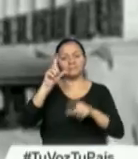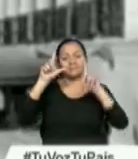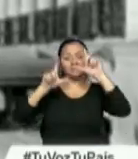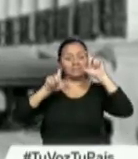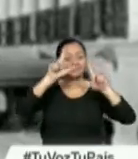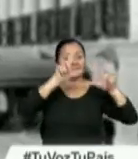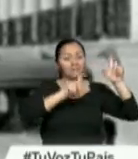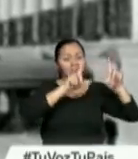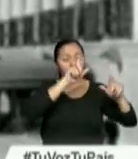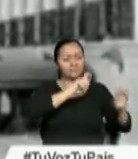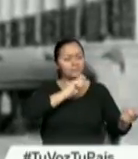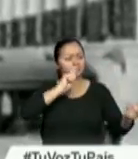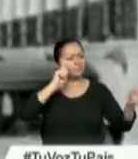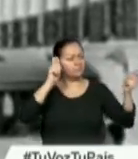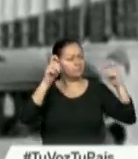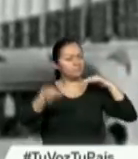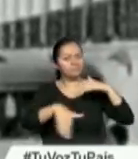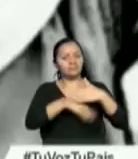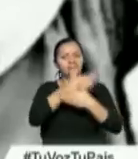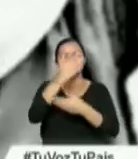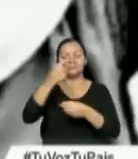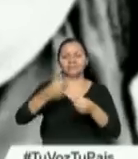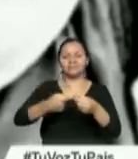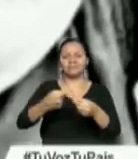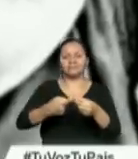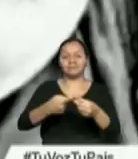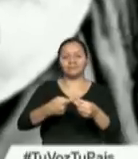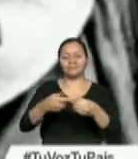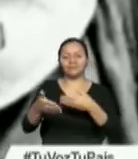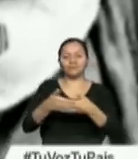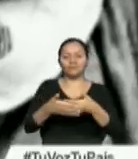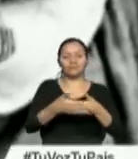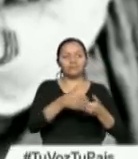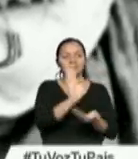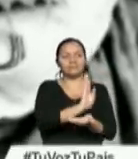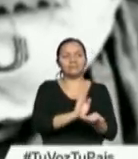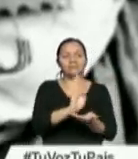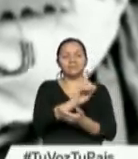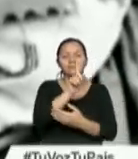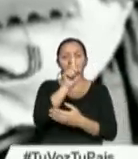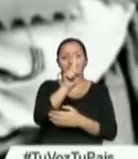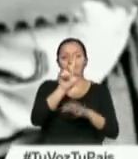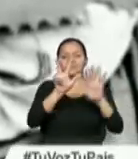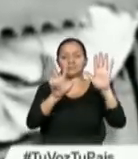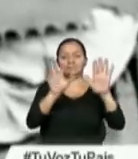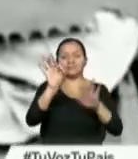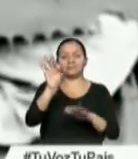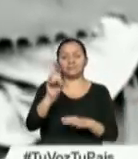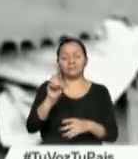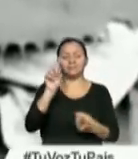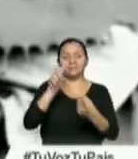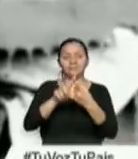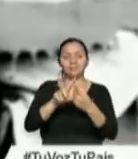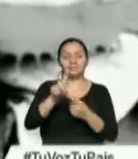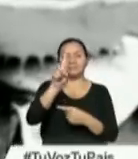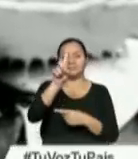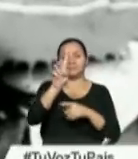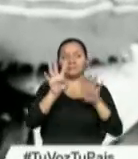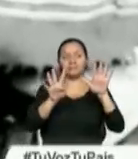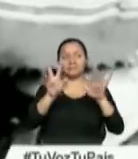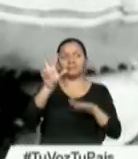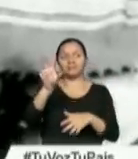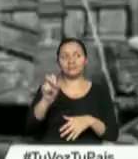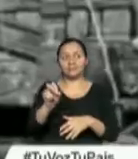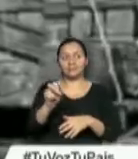cuentan los cambios estructurales del centro histórico y sus alrededores desde 1890 hasta 1930.